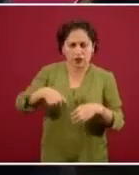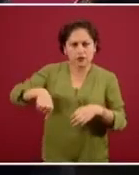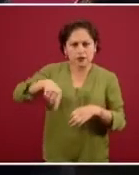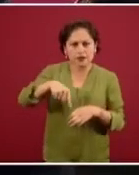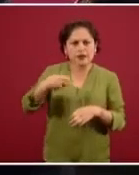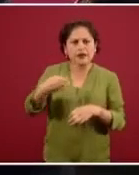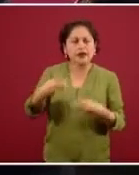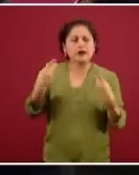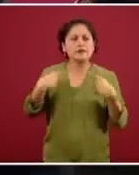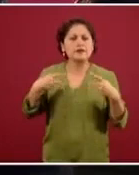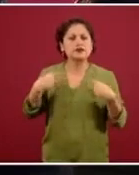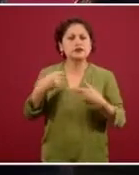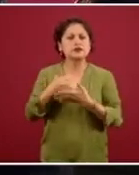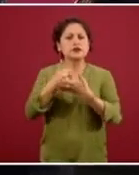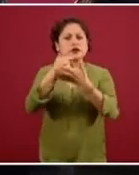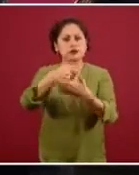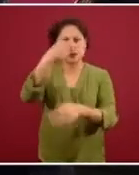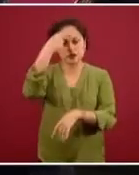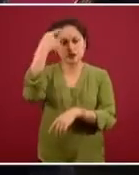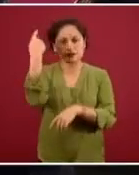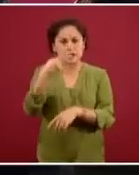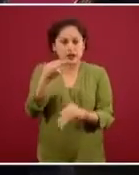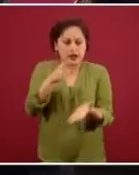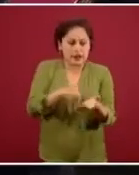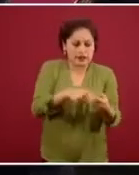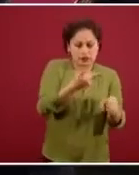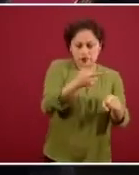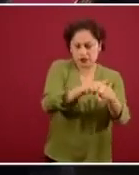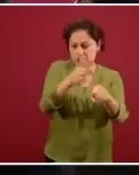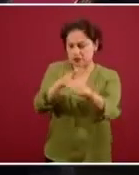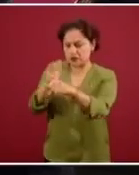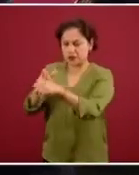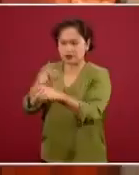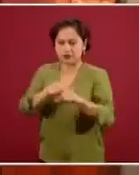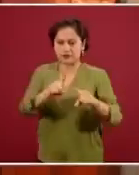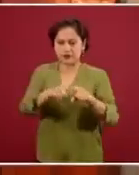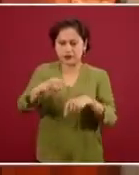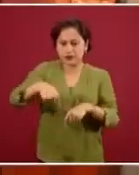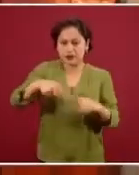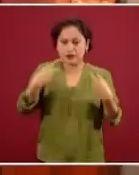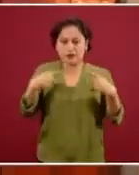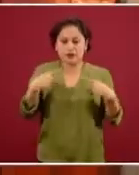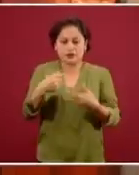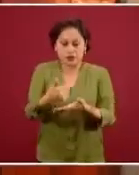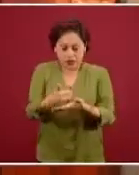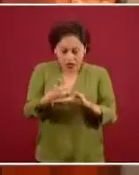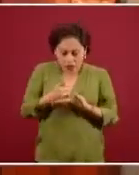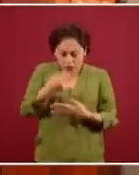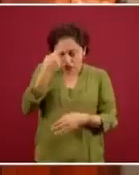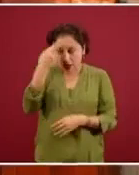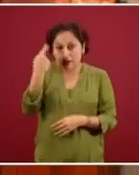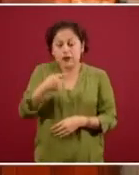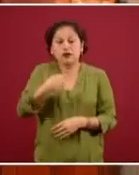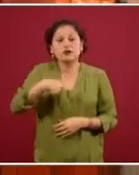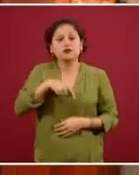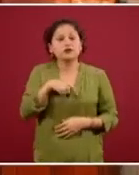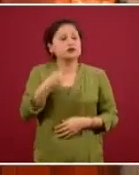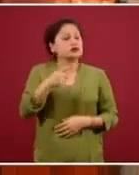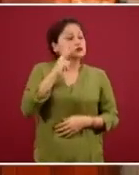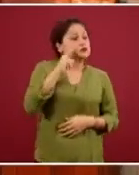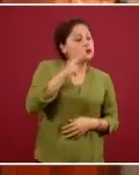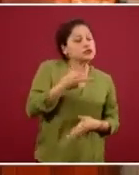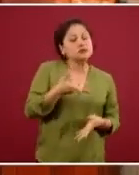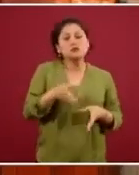que tenemos en cada hospital. Y es la unidad que nos hace saber a nosotros, nivel central, cómo se está llevando a